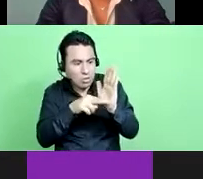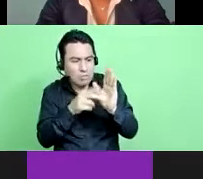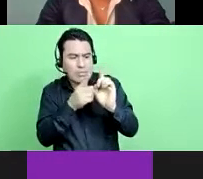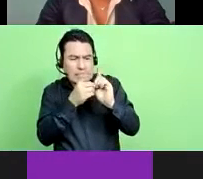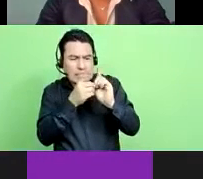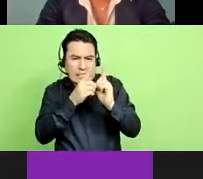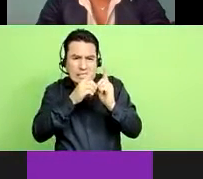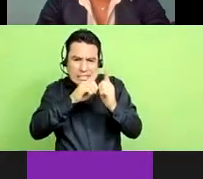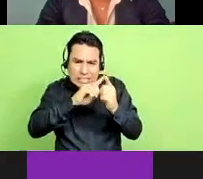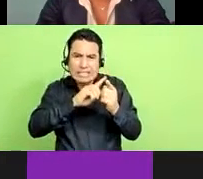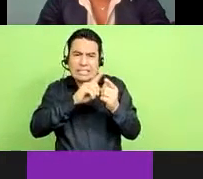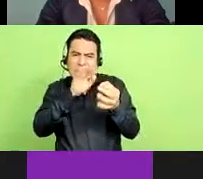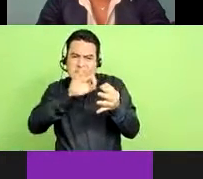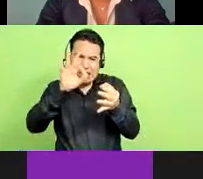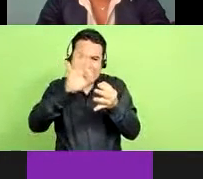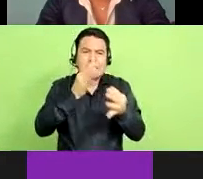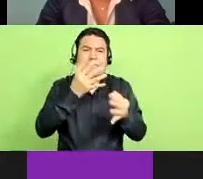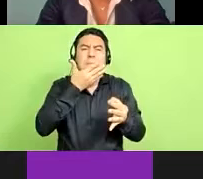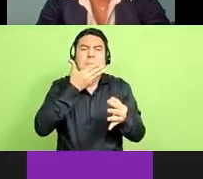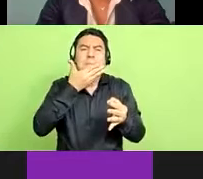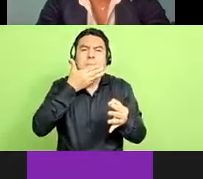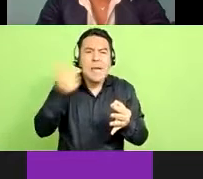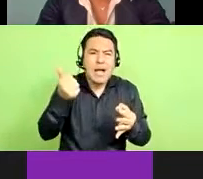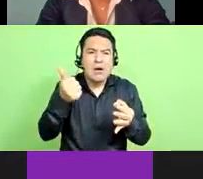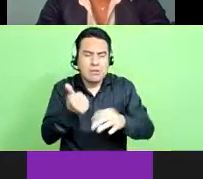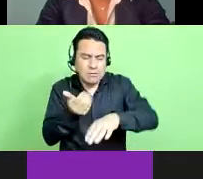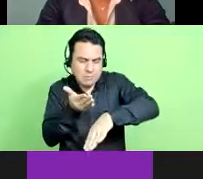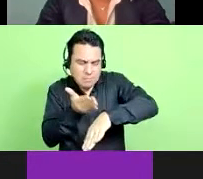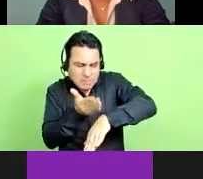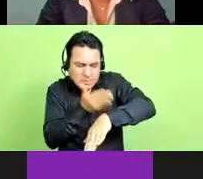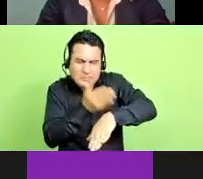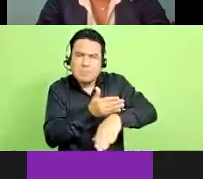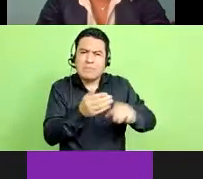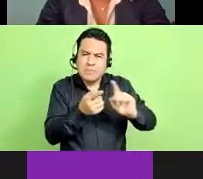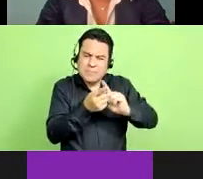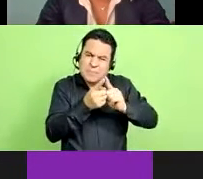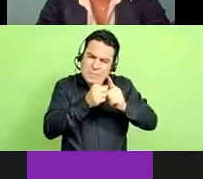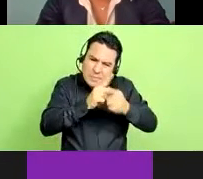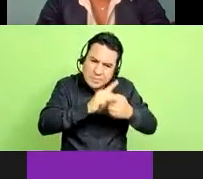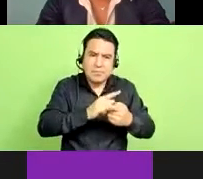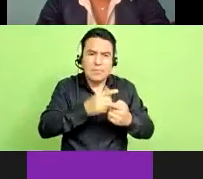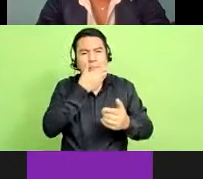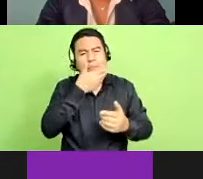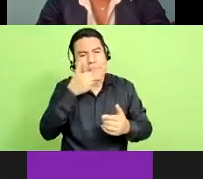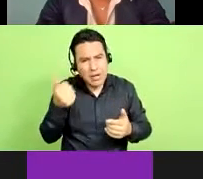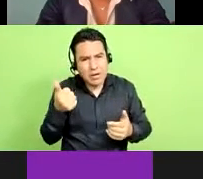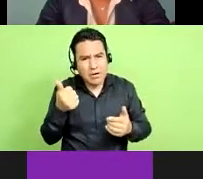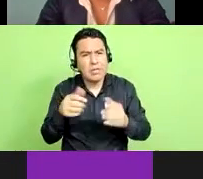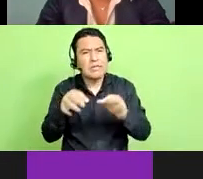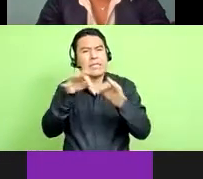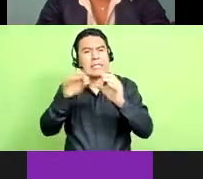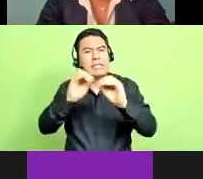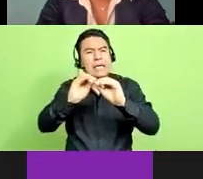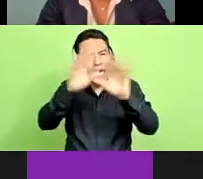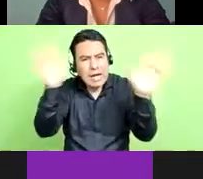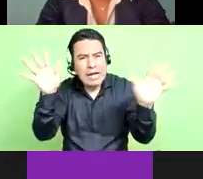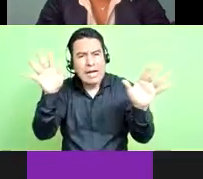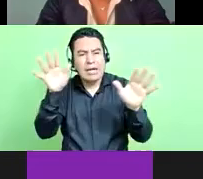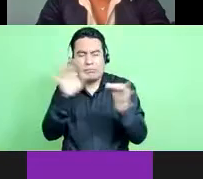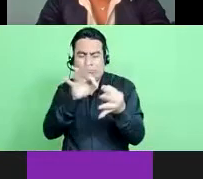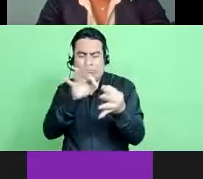están realizando algunas mejoras de interpretación de redacción y especificaciones técnicas más precisas